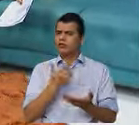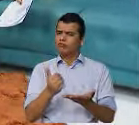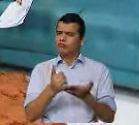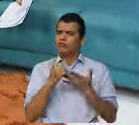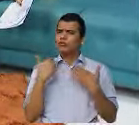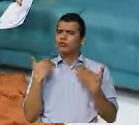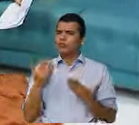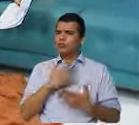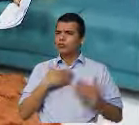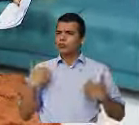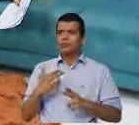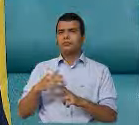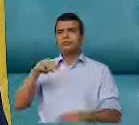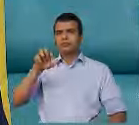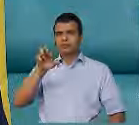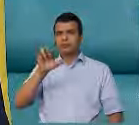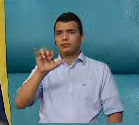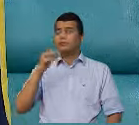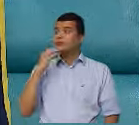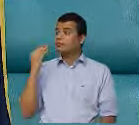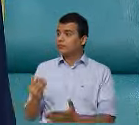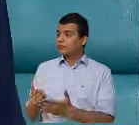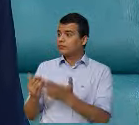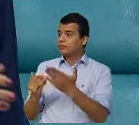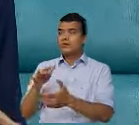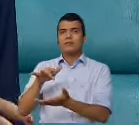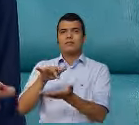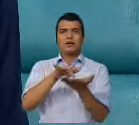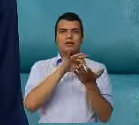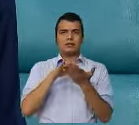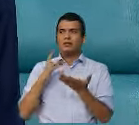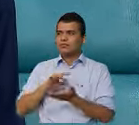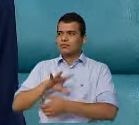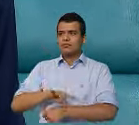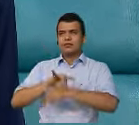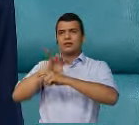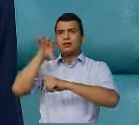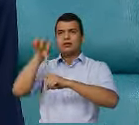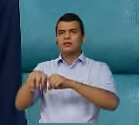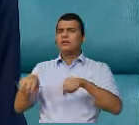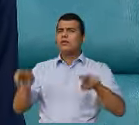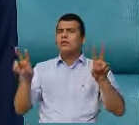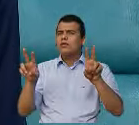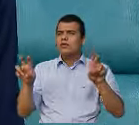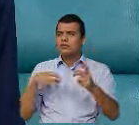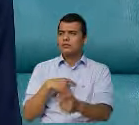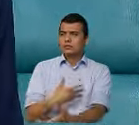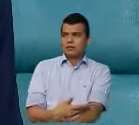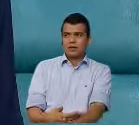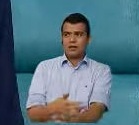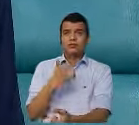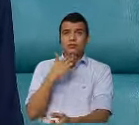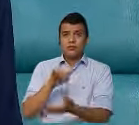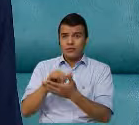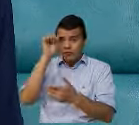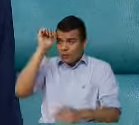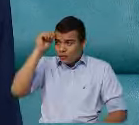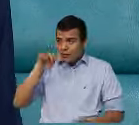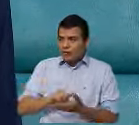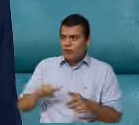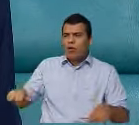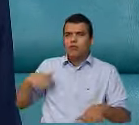Cristina, muchísimas gracias. Miren ustedes, ella está participando de nuestra cita médica. Hoy el tema está dedicado a la diabetes. Recuerden que